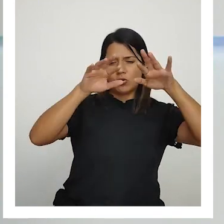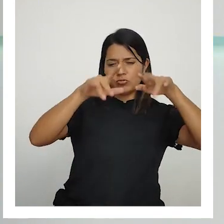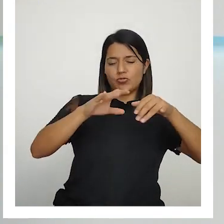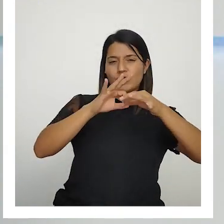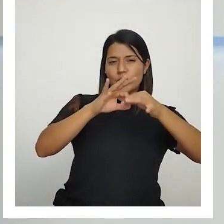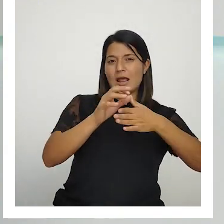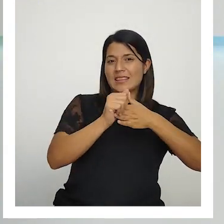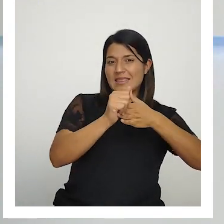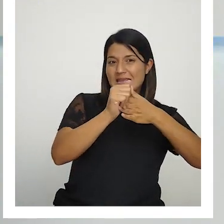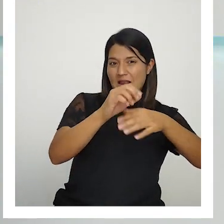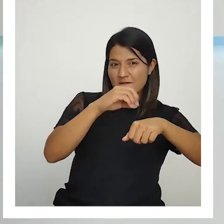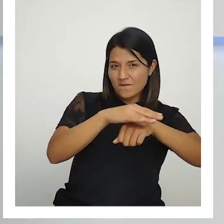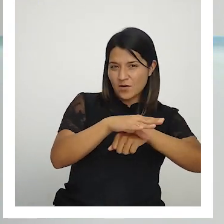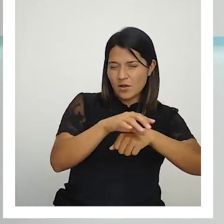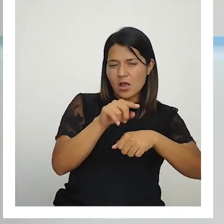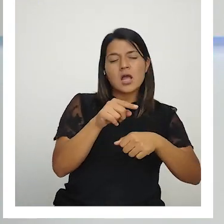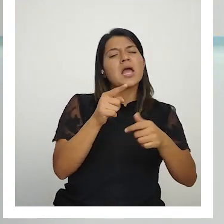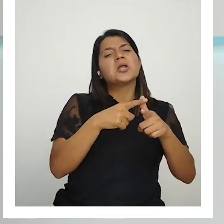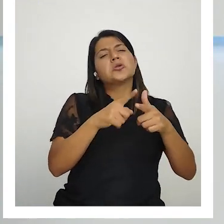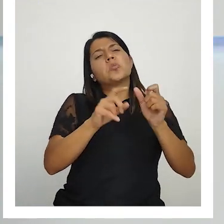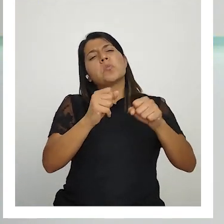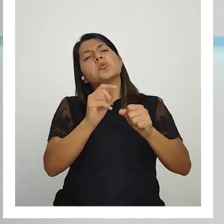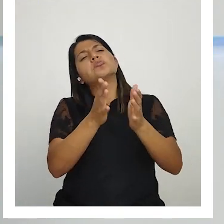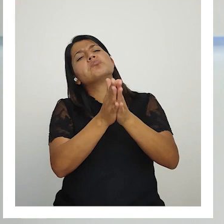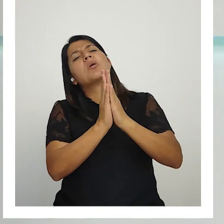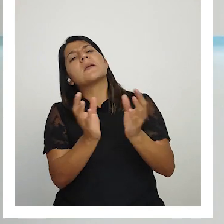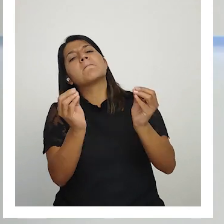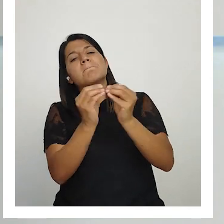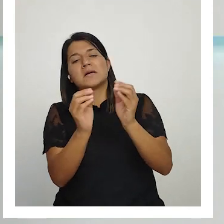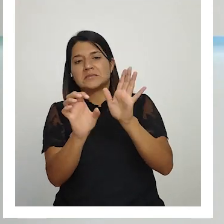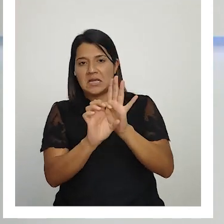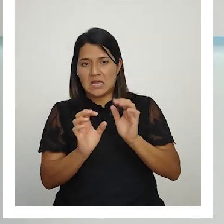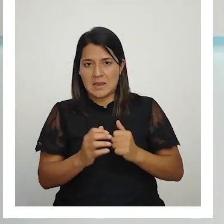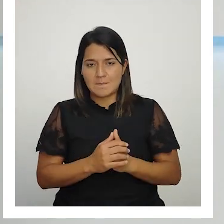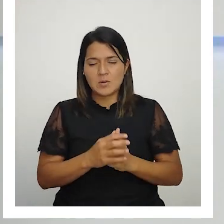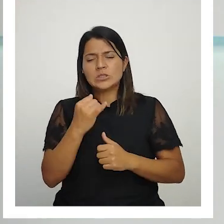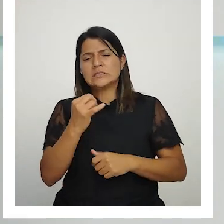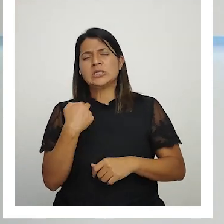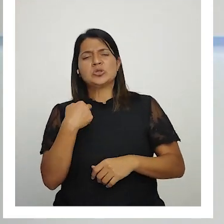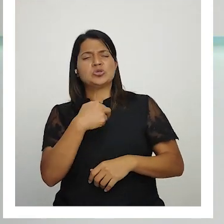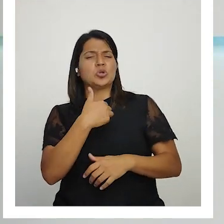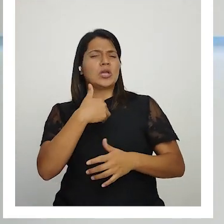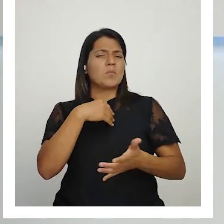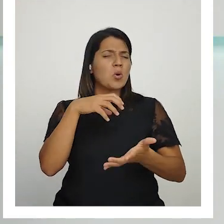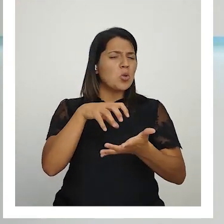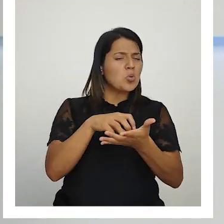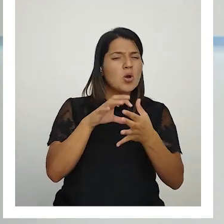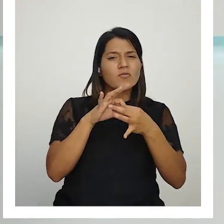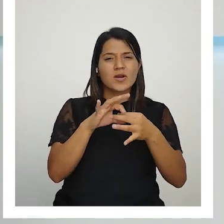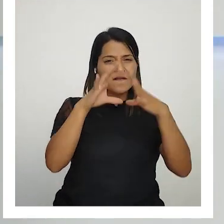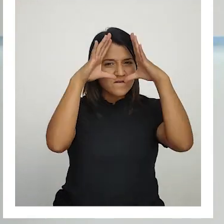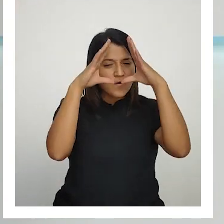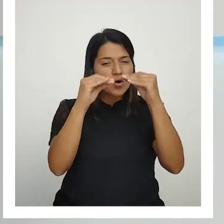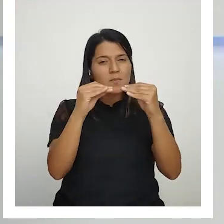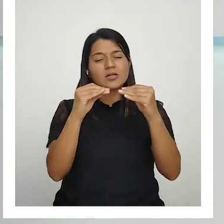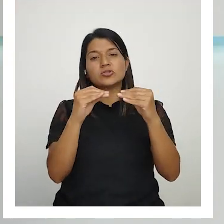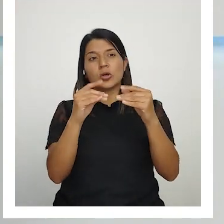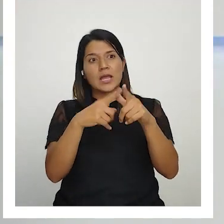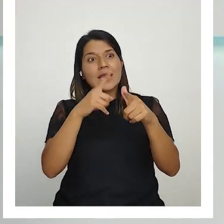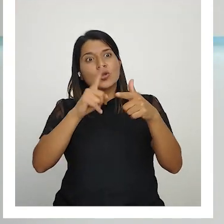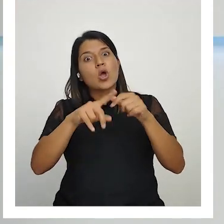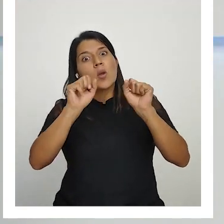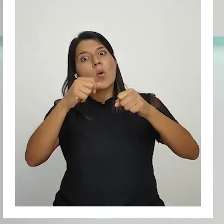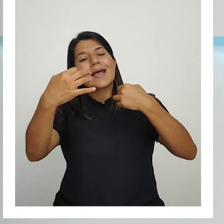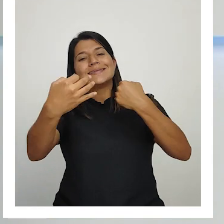ensayo, que nos puedan aportar más ejemplos, que si nosotros como panel tenemos dudas respecto a la información que nos están poniendo ahí, que